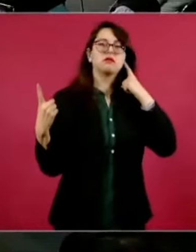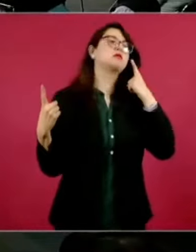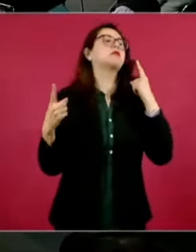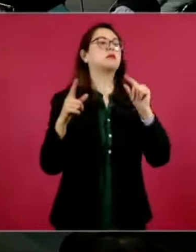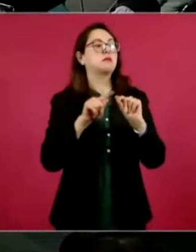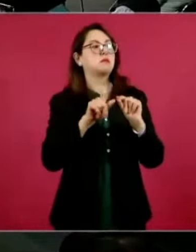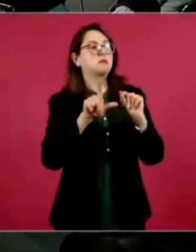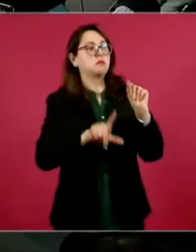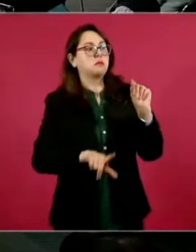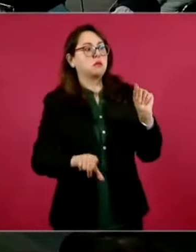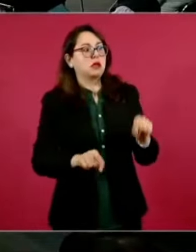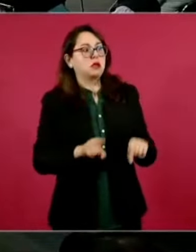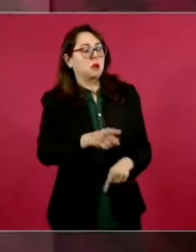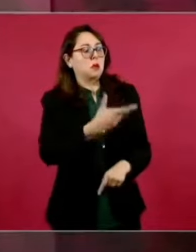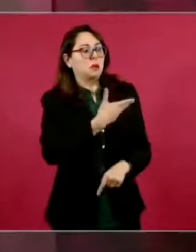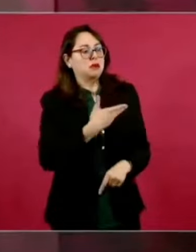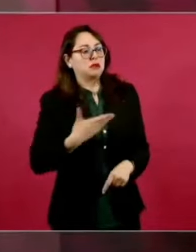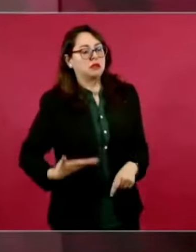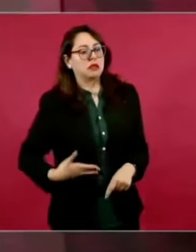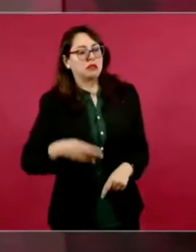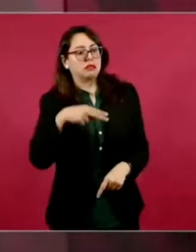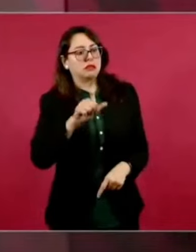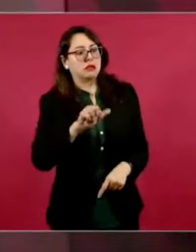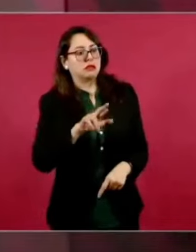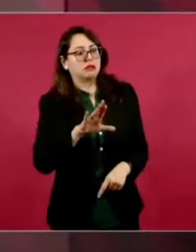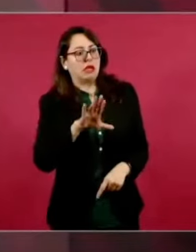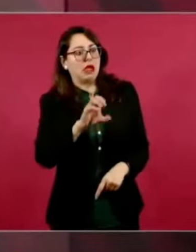¿En México un narcopresidente?